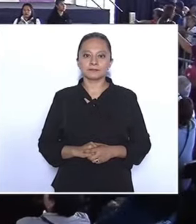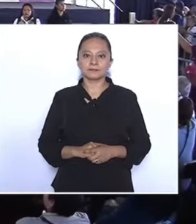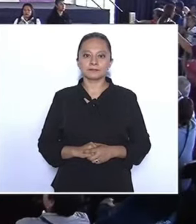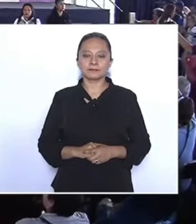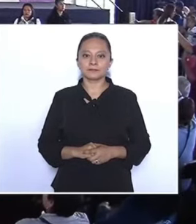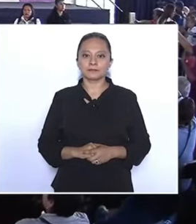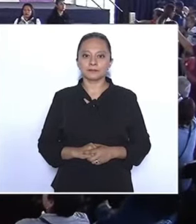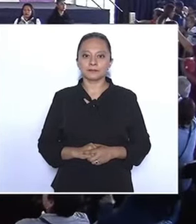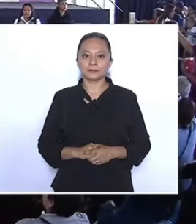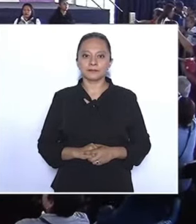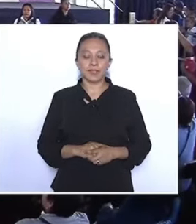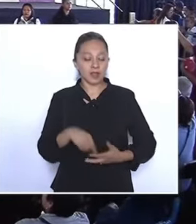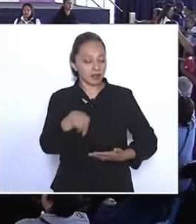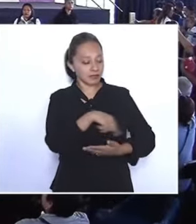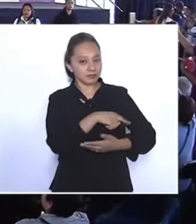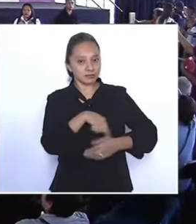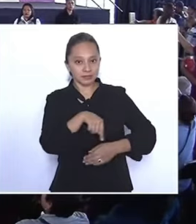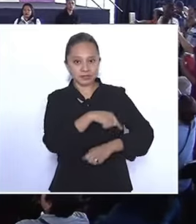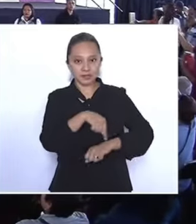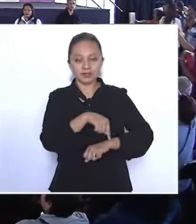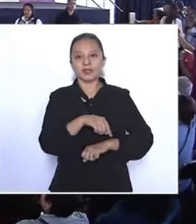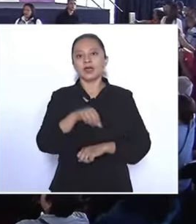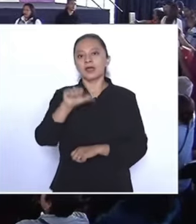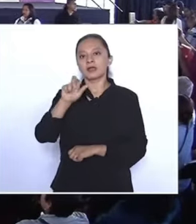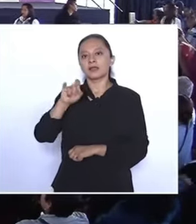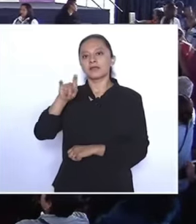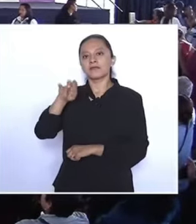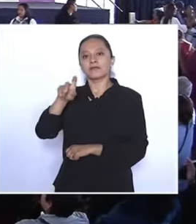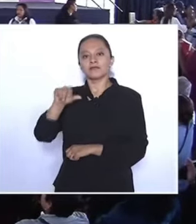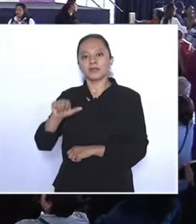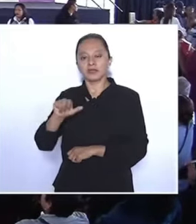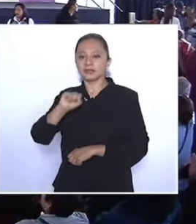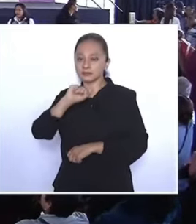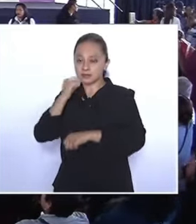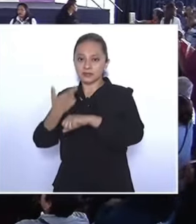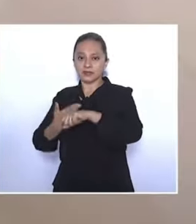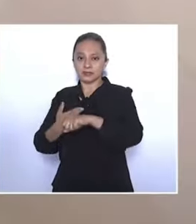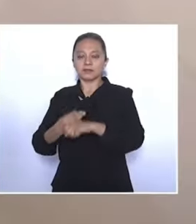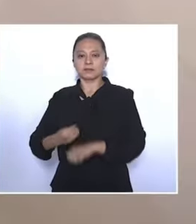A la arquitecta Ariadna Montiel Reyes, secretaria de Bienestar del Gobierno